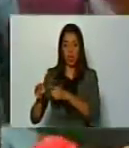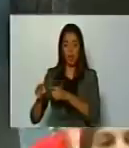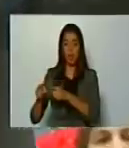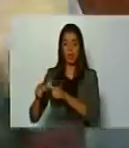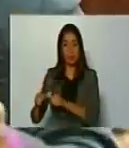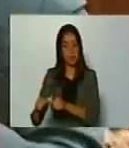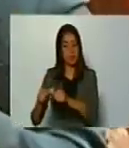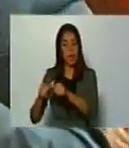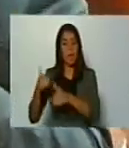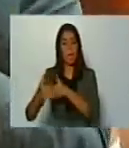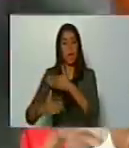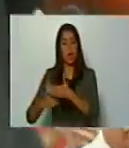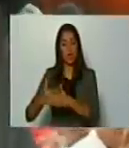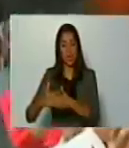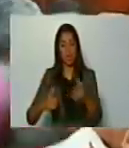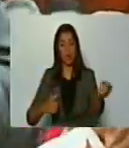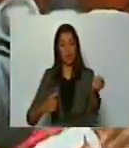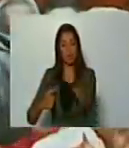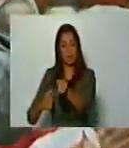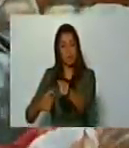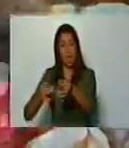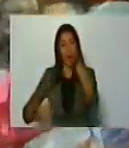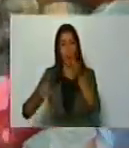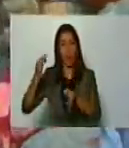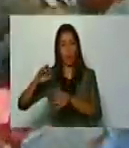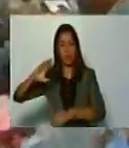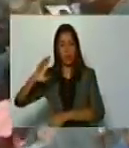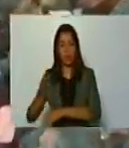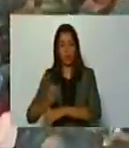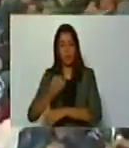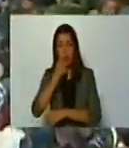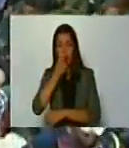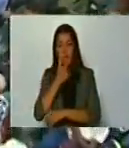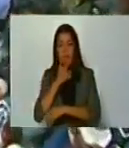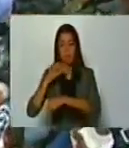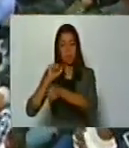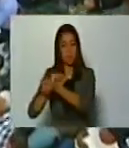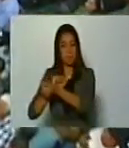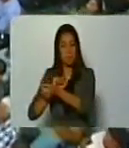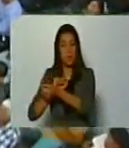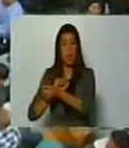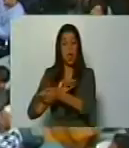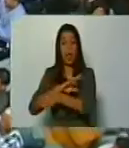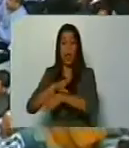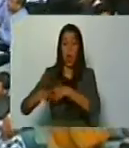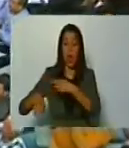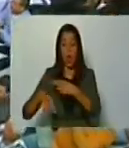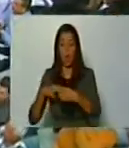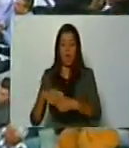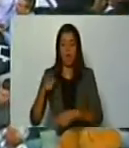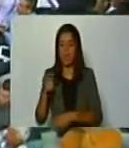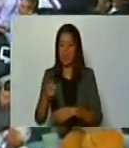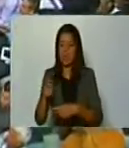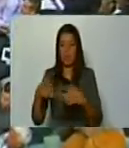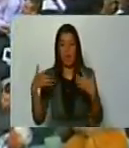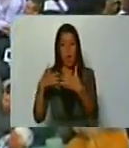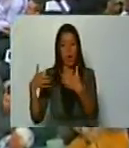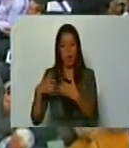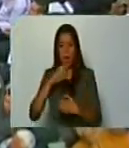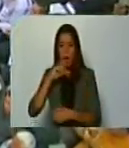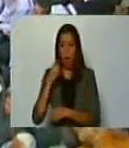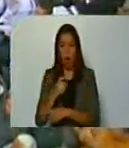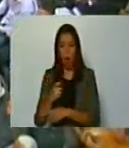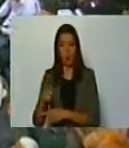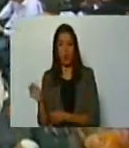haga justicia en Venezuela y más nunca vuelvan a existir los crímenes de odio,